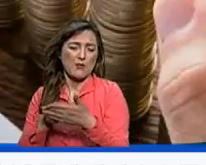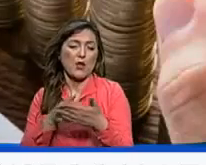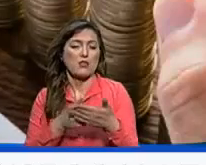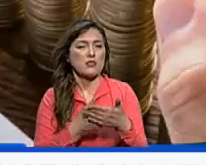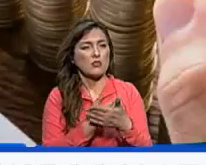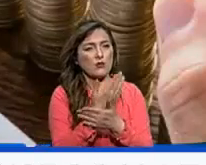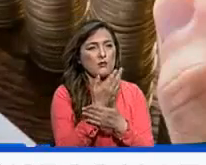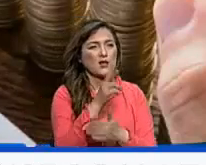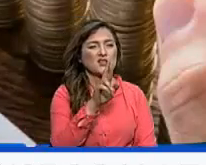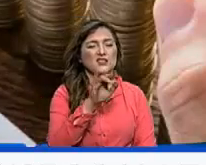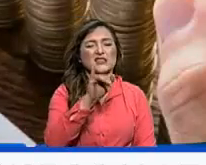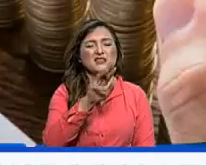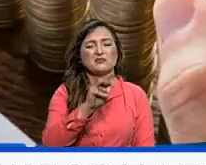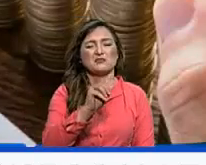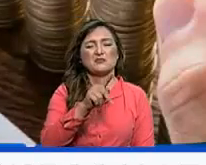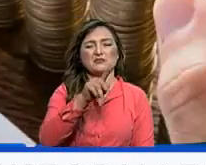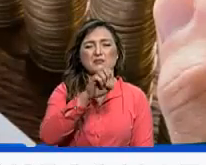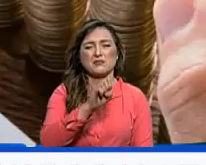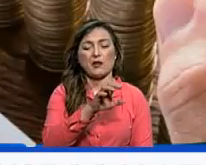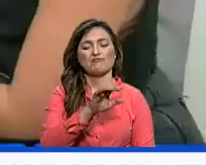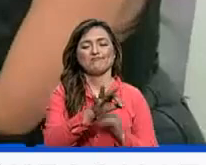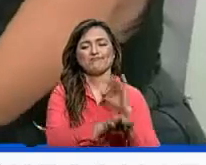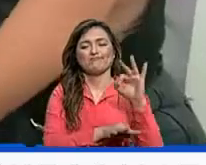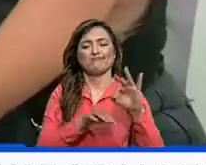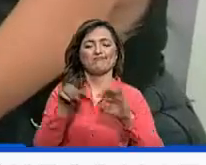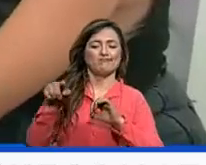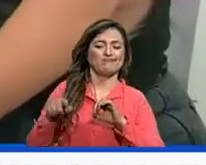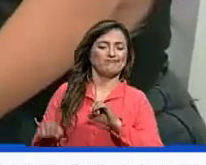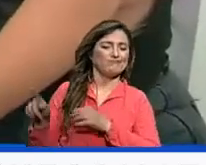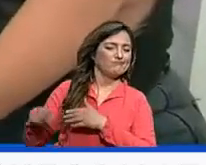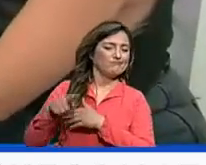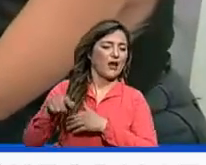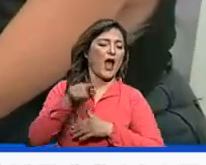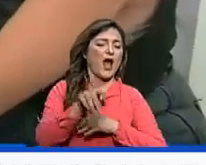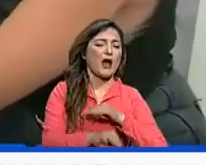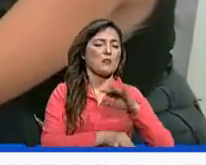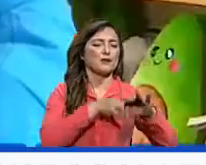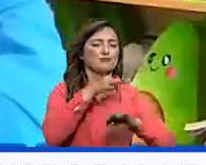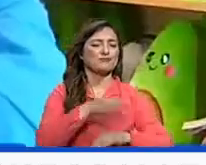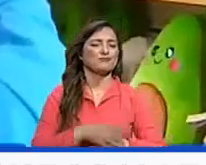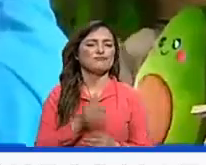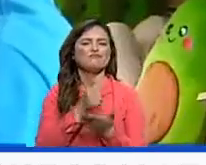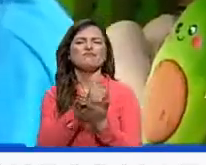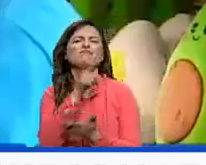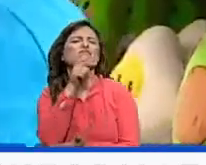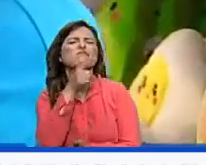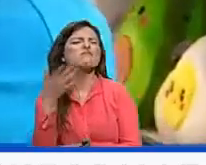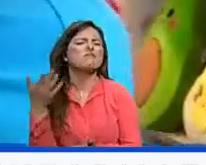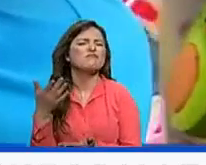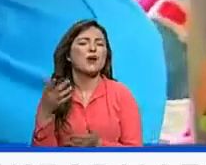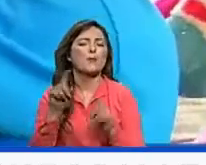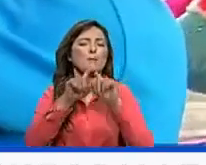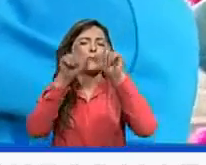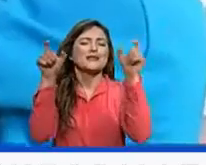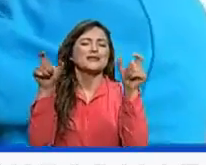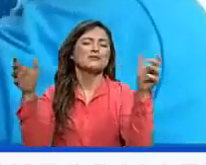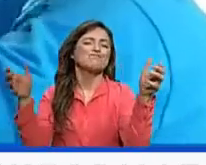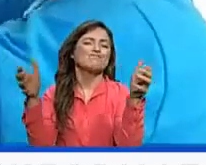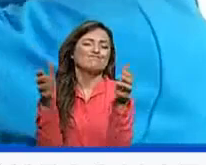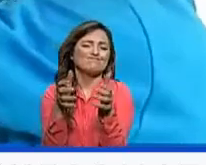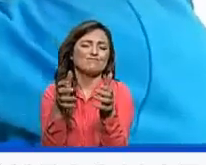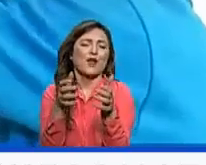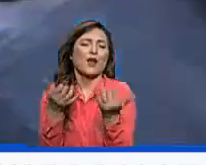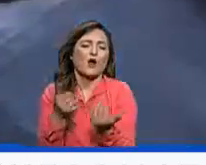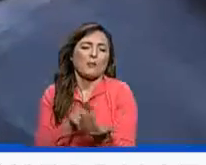simplificado para emprendedores, es decir, será reemplazado. Y quienes definitivamente van a sentir los beneficios son los microempresarios que hoy